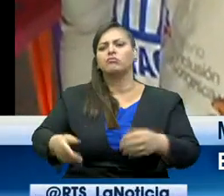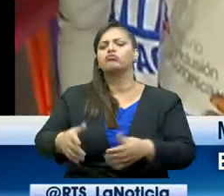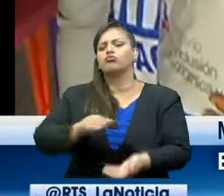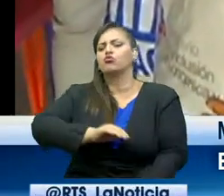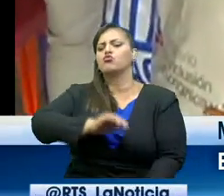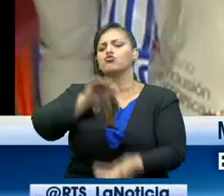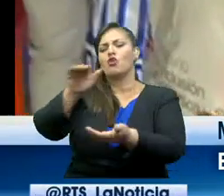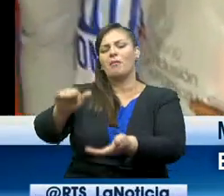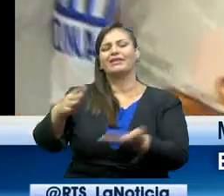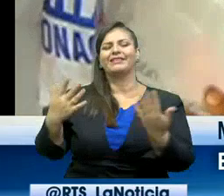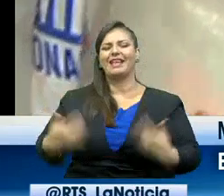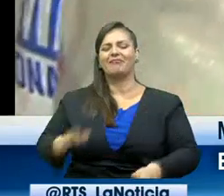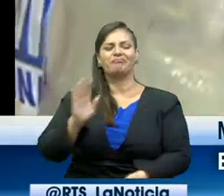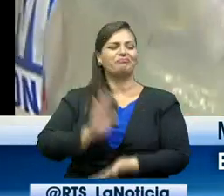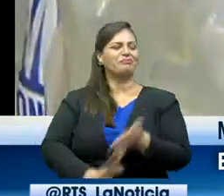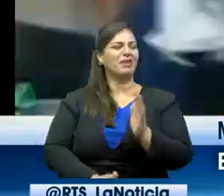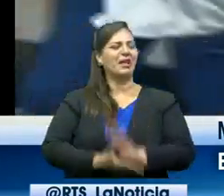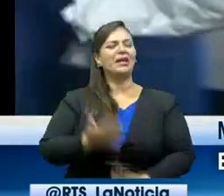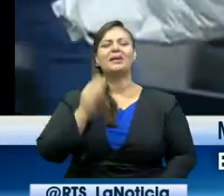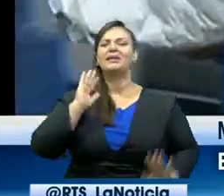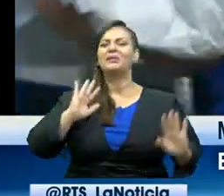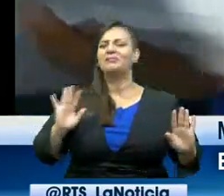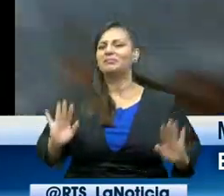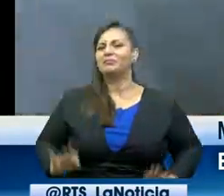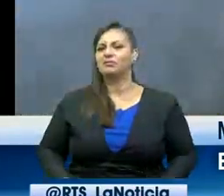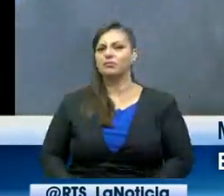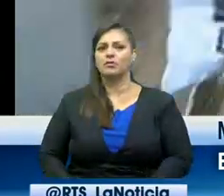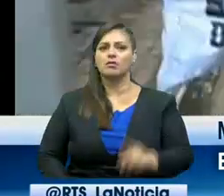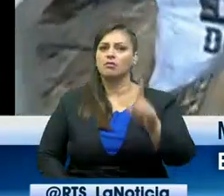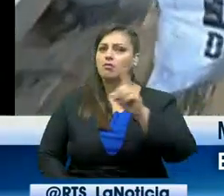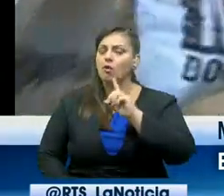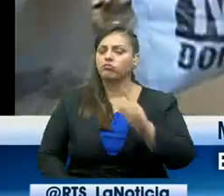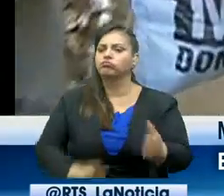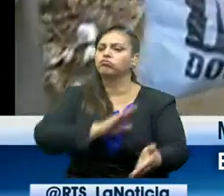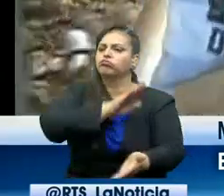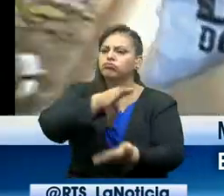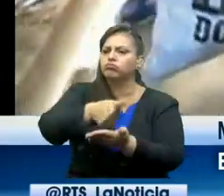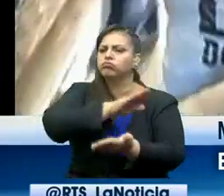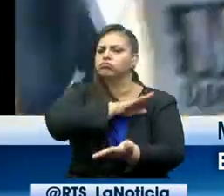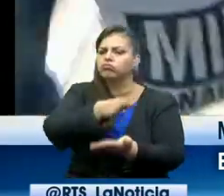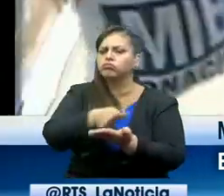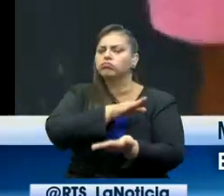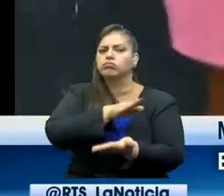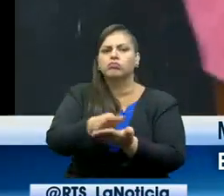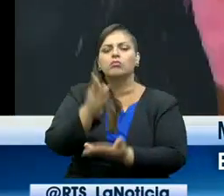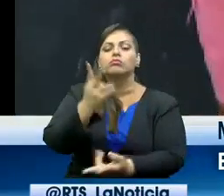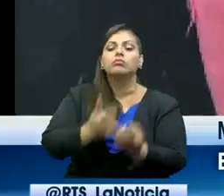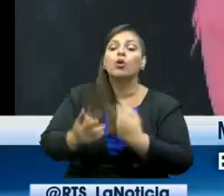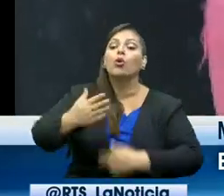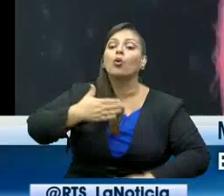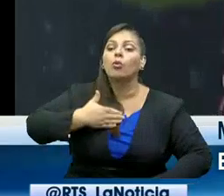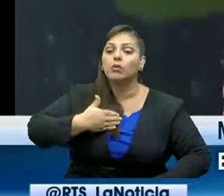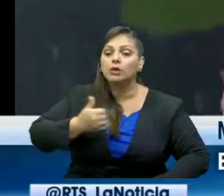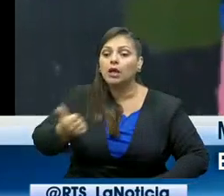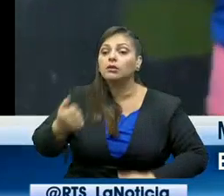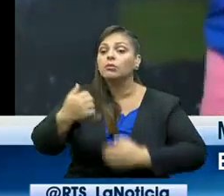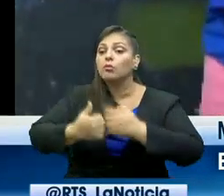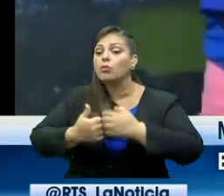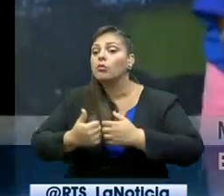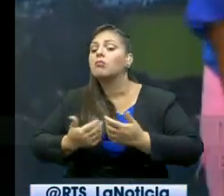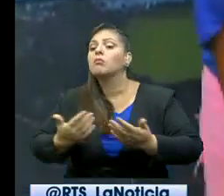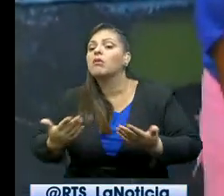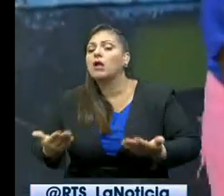y realizarán visitas periódicas para seguir contribuyendo de alguna manera al bienestar de esta familia.